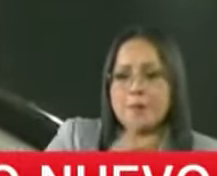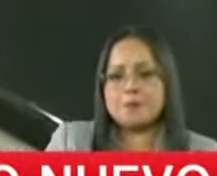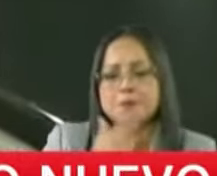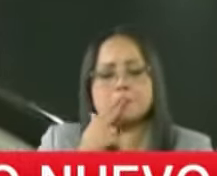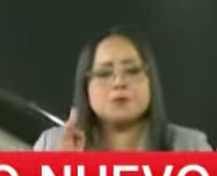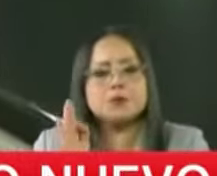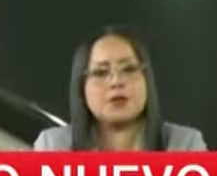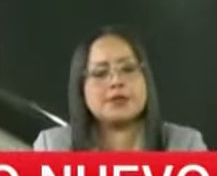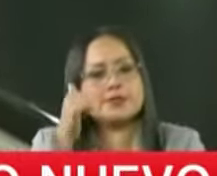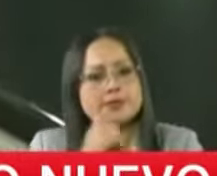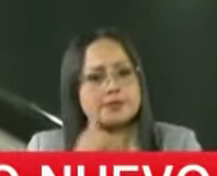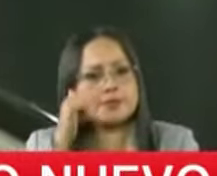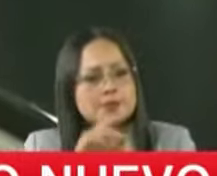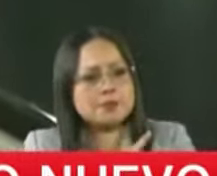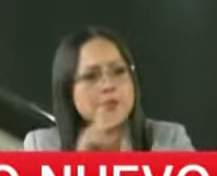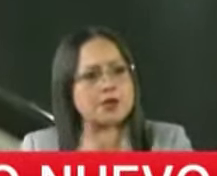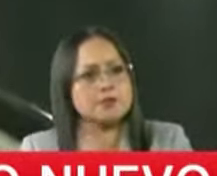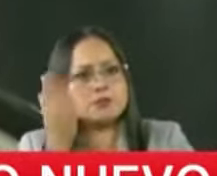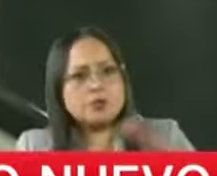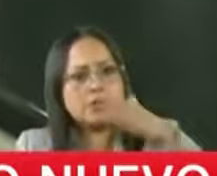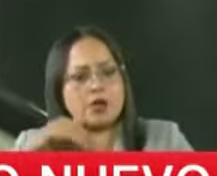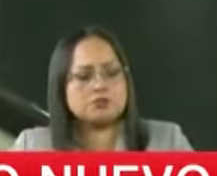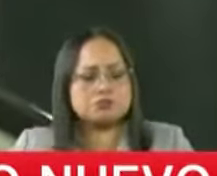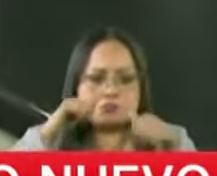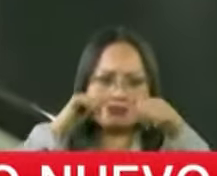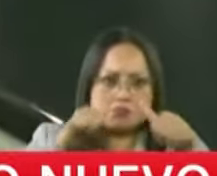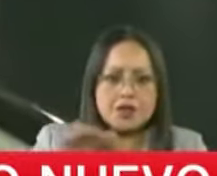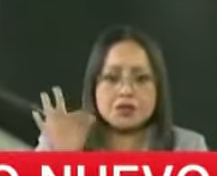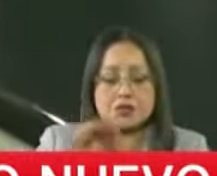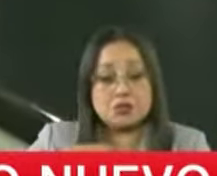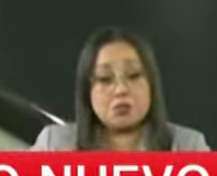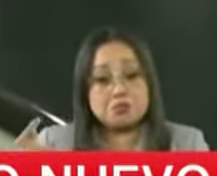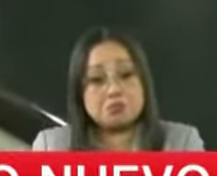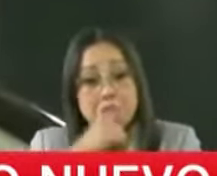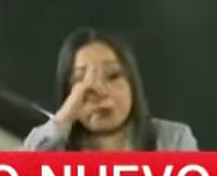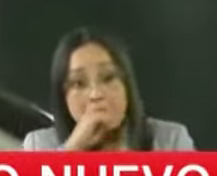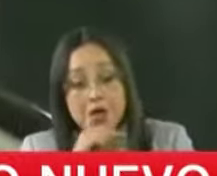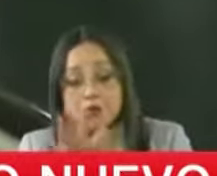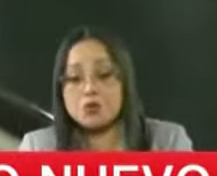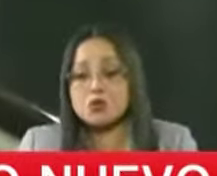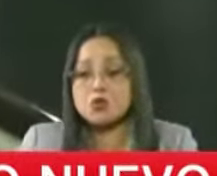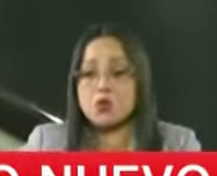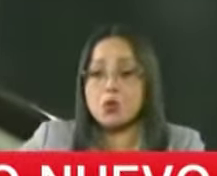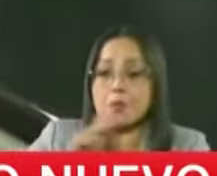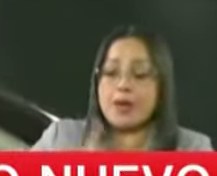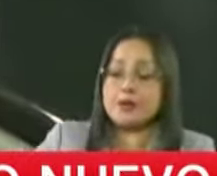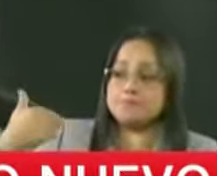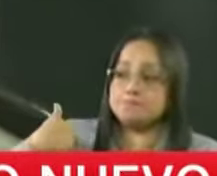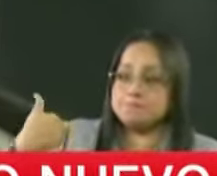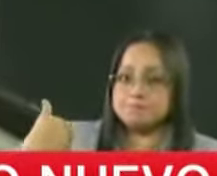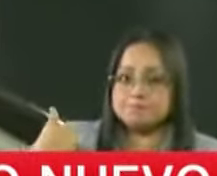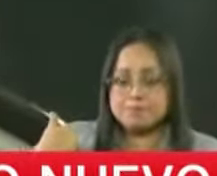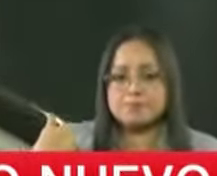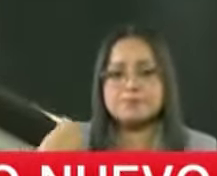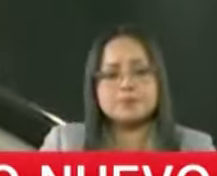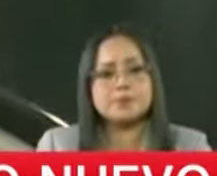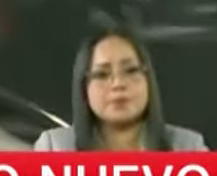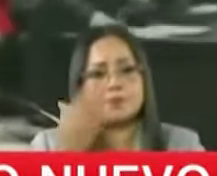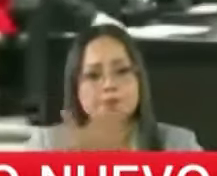todo por el bien y prosperidad de la Unión, y si así no lo hiciere, que la nación me lo demande. Es cuanto,